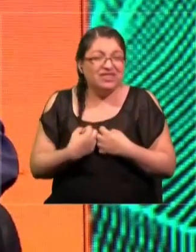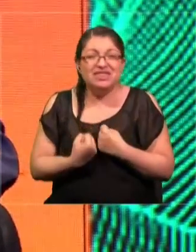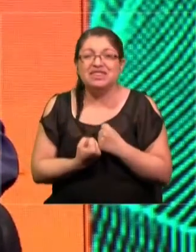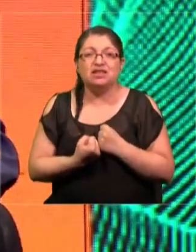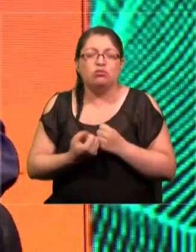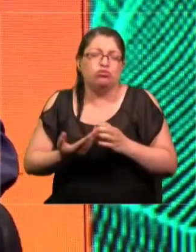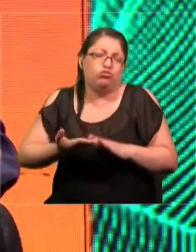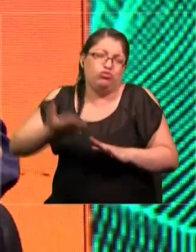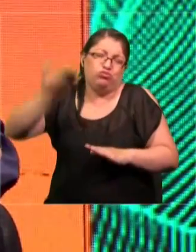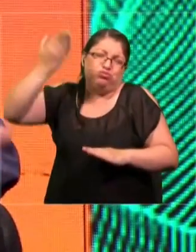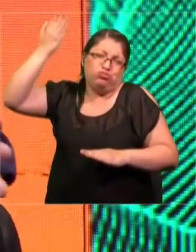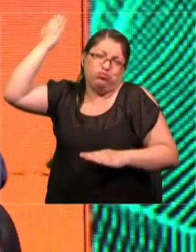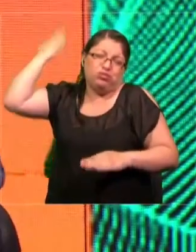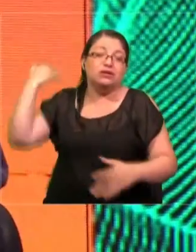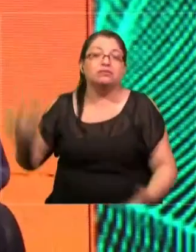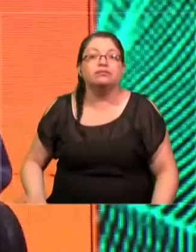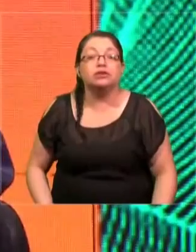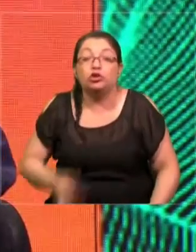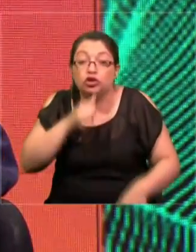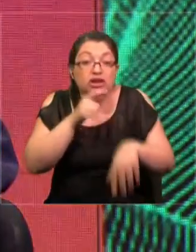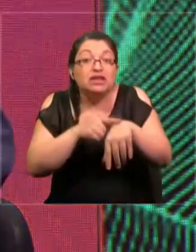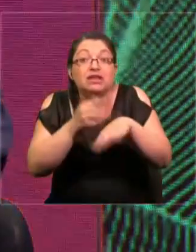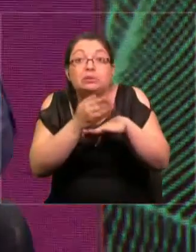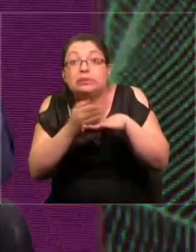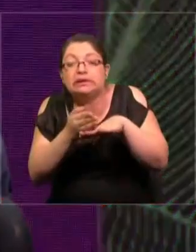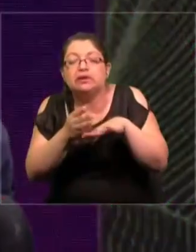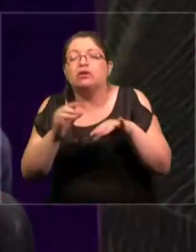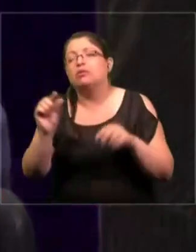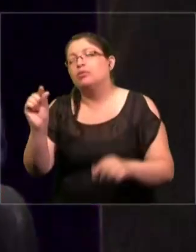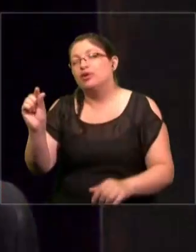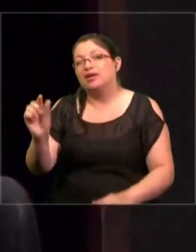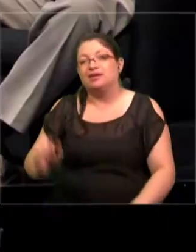inmemoriales. No sé si me pasé. Un poquito.